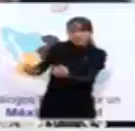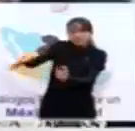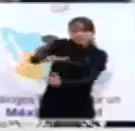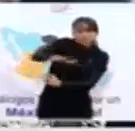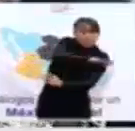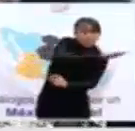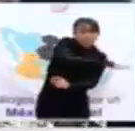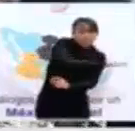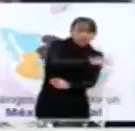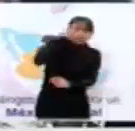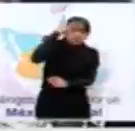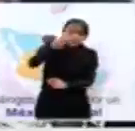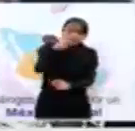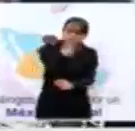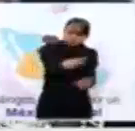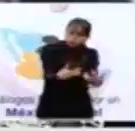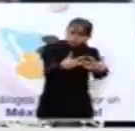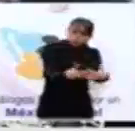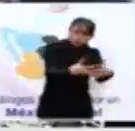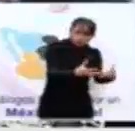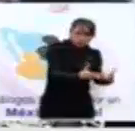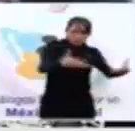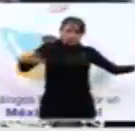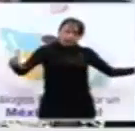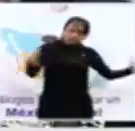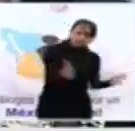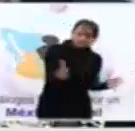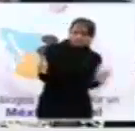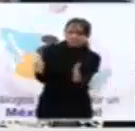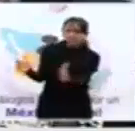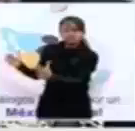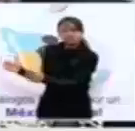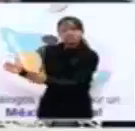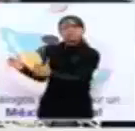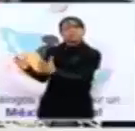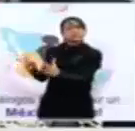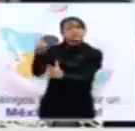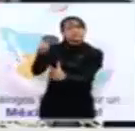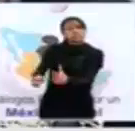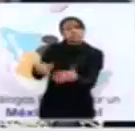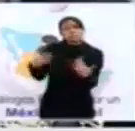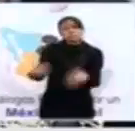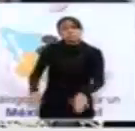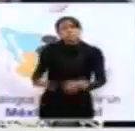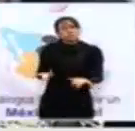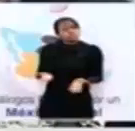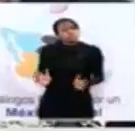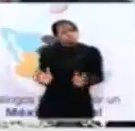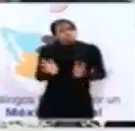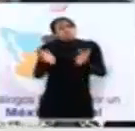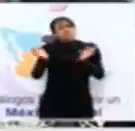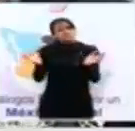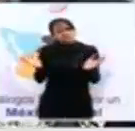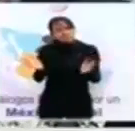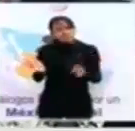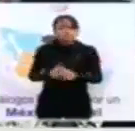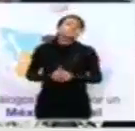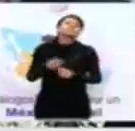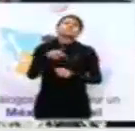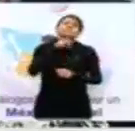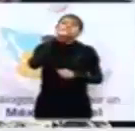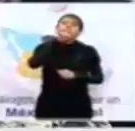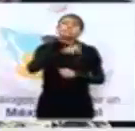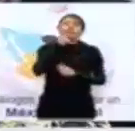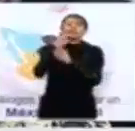productor. Me parece muy importante el comentario que nos enriquece que hace